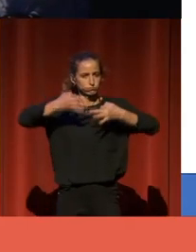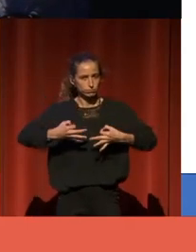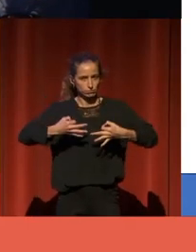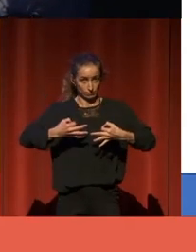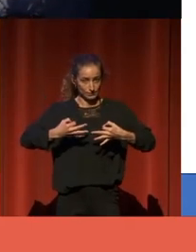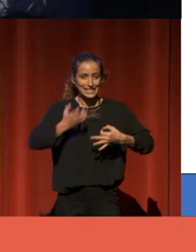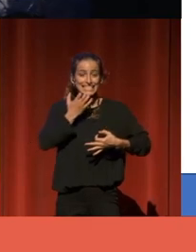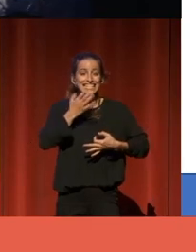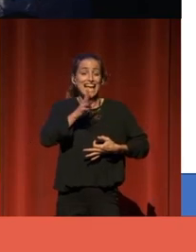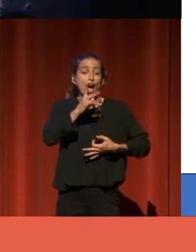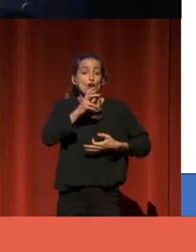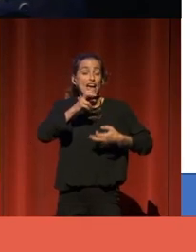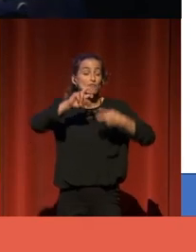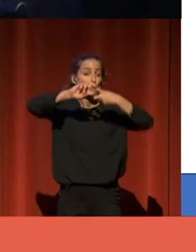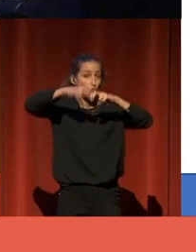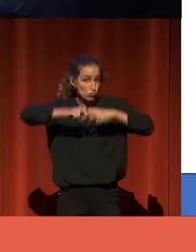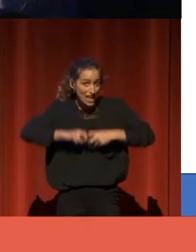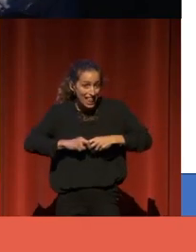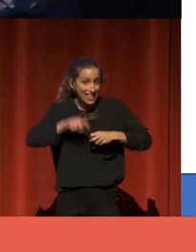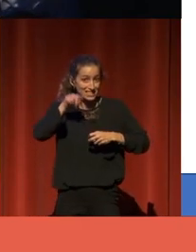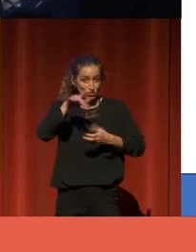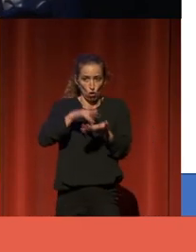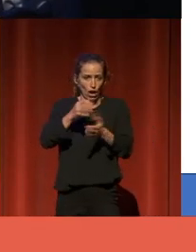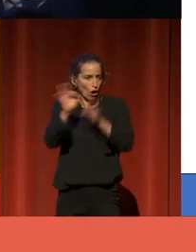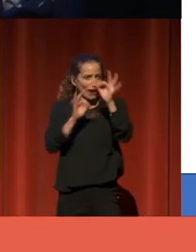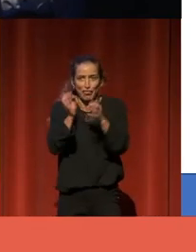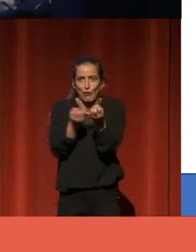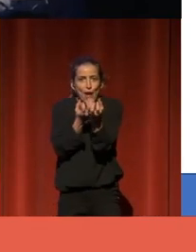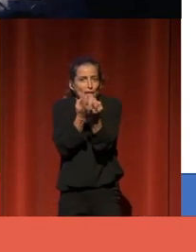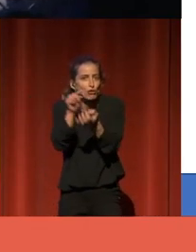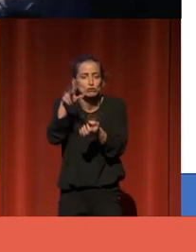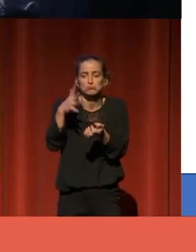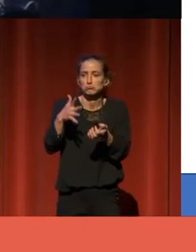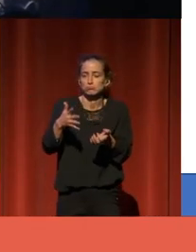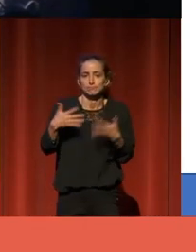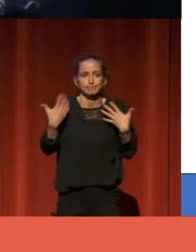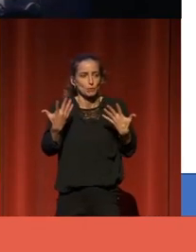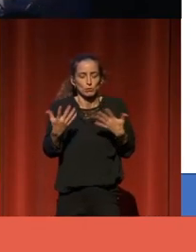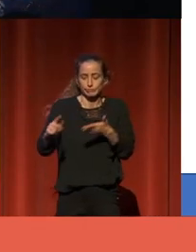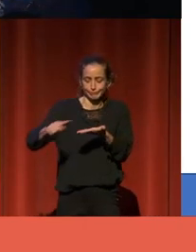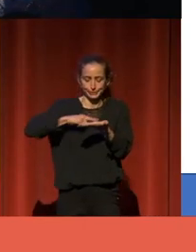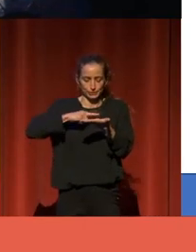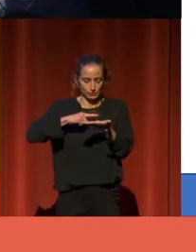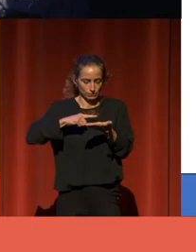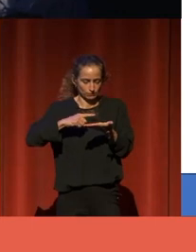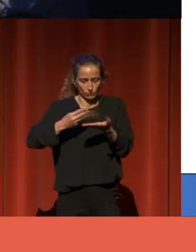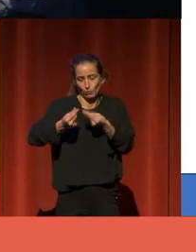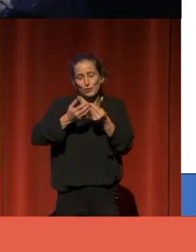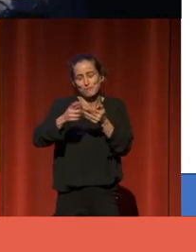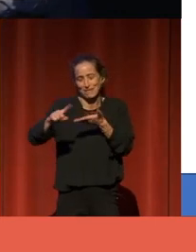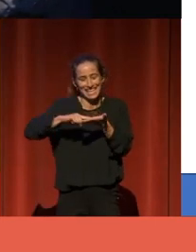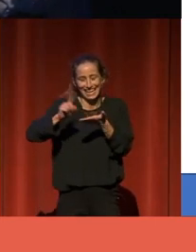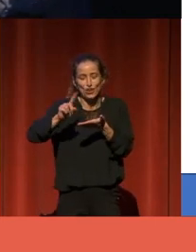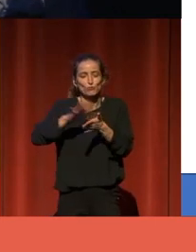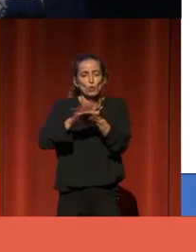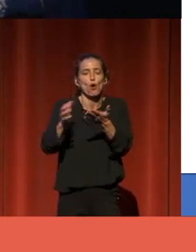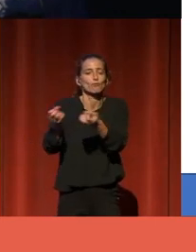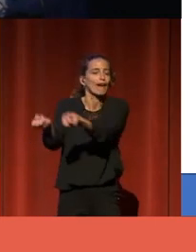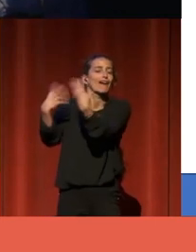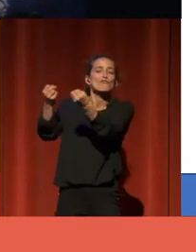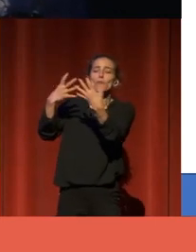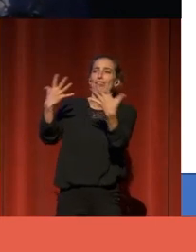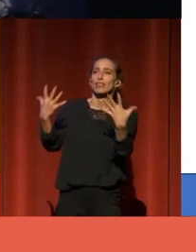en Bruselas está hablando de una organización y Si recibe una un mensaje distinto de otra organización eso no nos